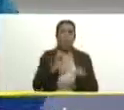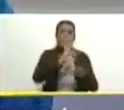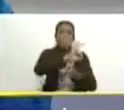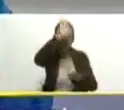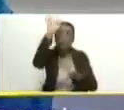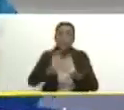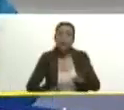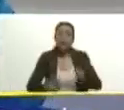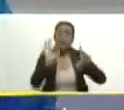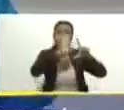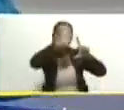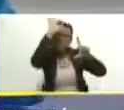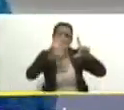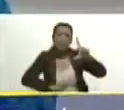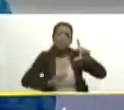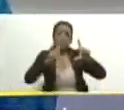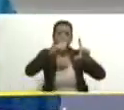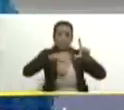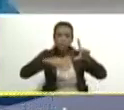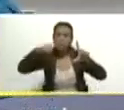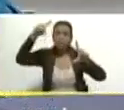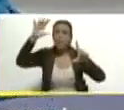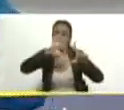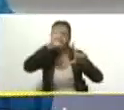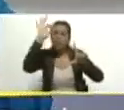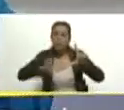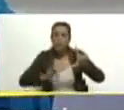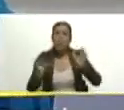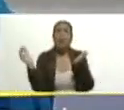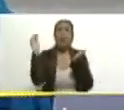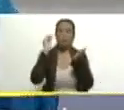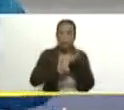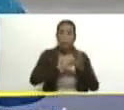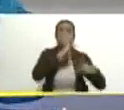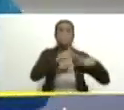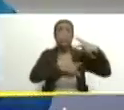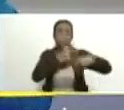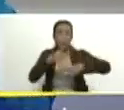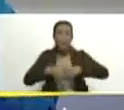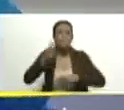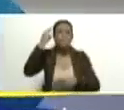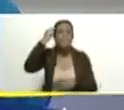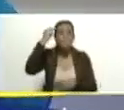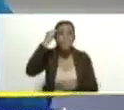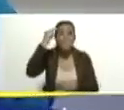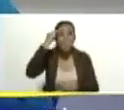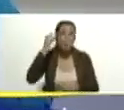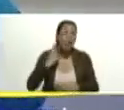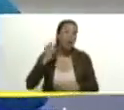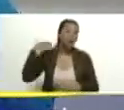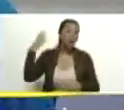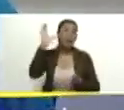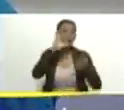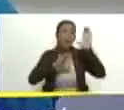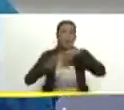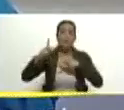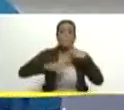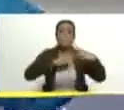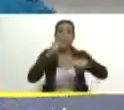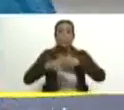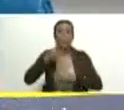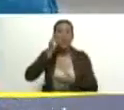de un milagro del café venezolano. Hemos recuperado la memoria, la ciencia, la